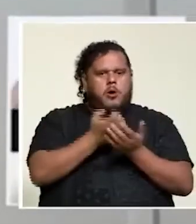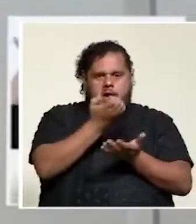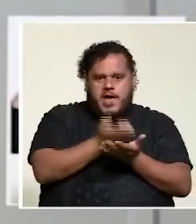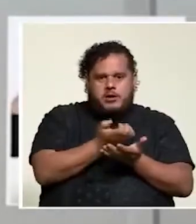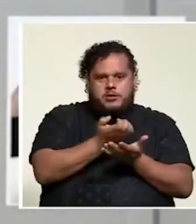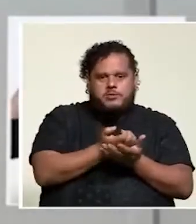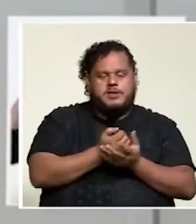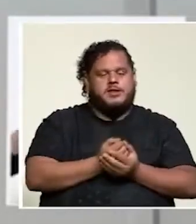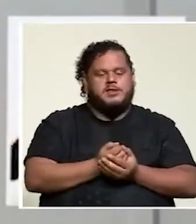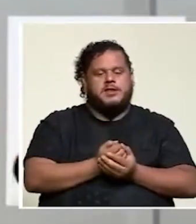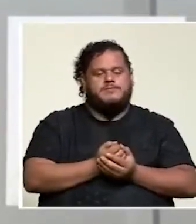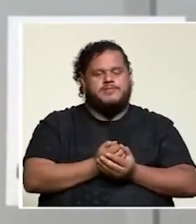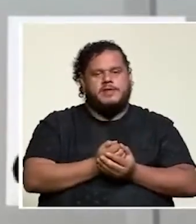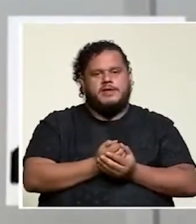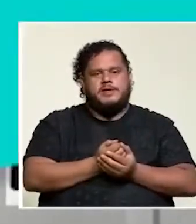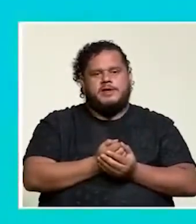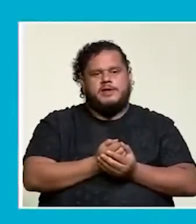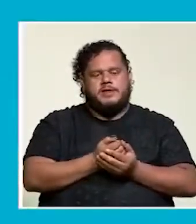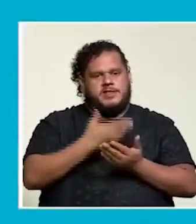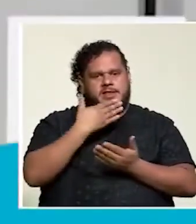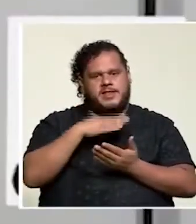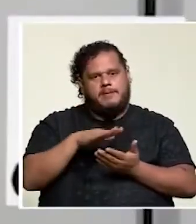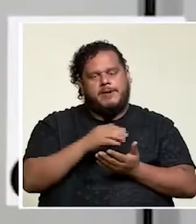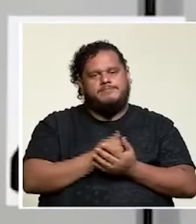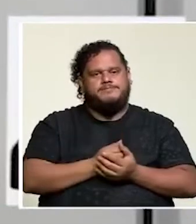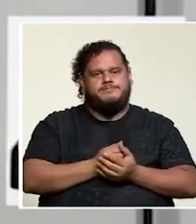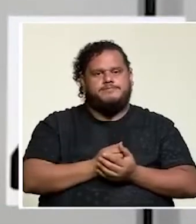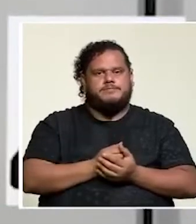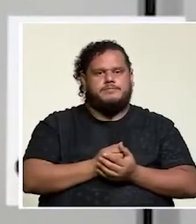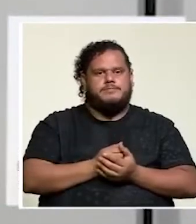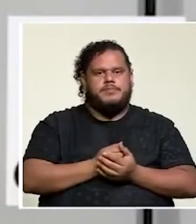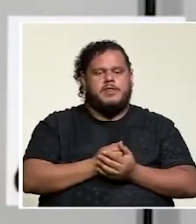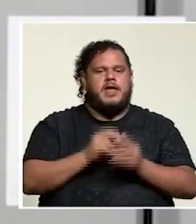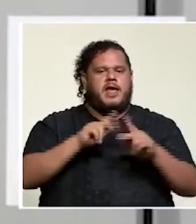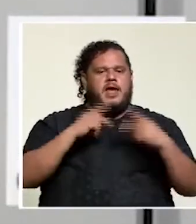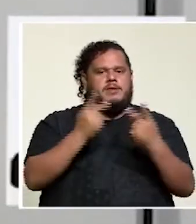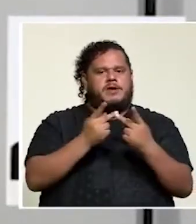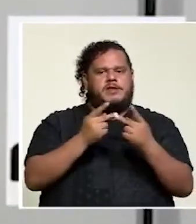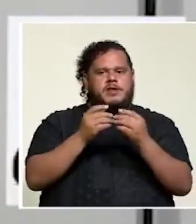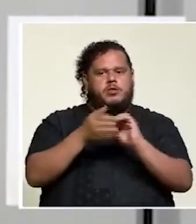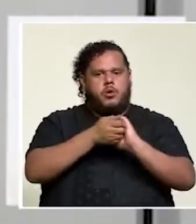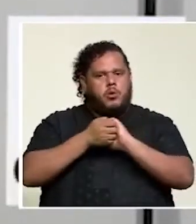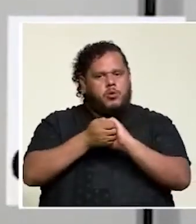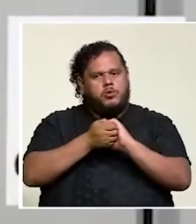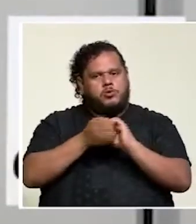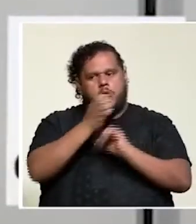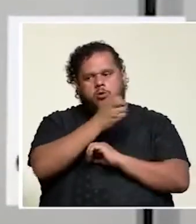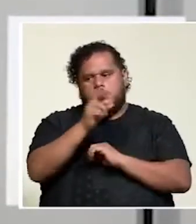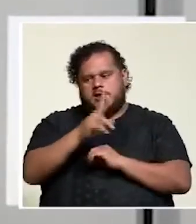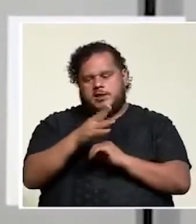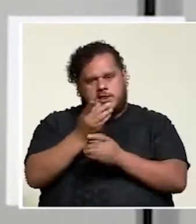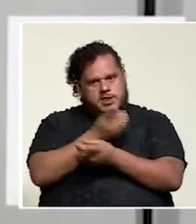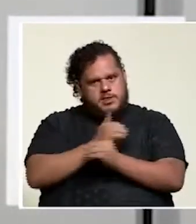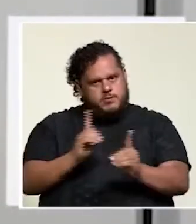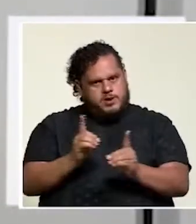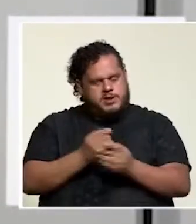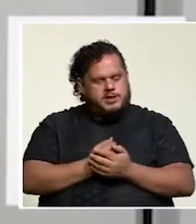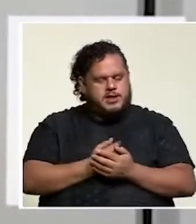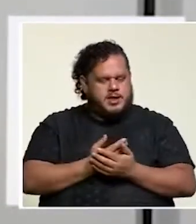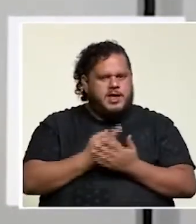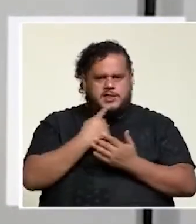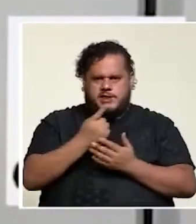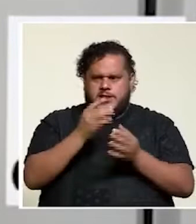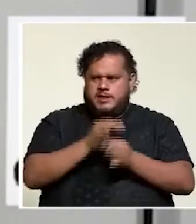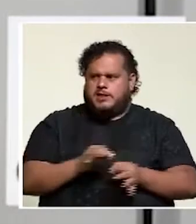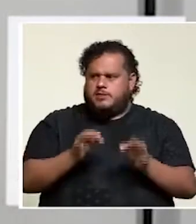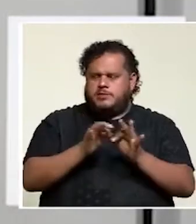economicista, está mal enfocada. El Partido Unión Costarricense Democrática dice que es